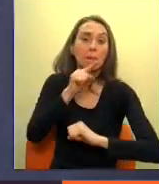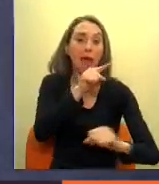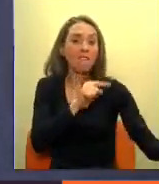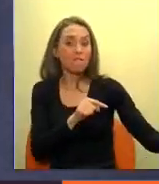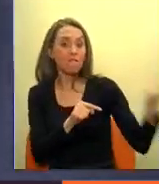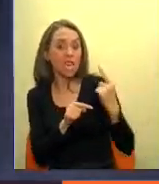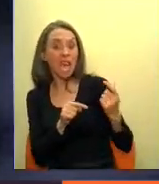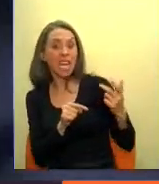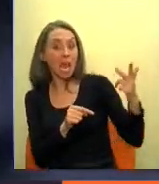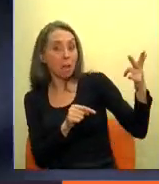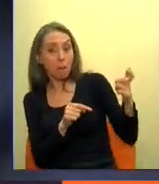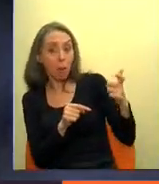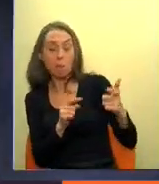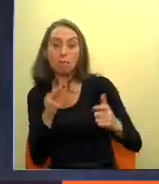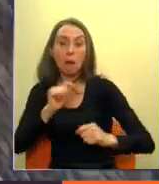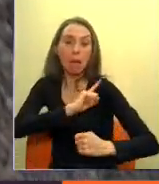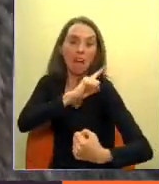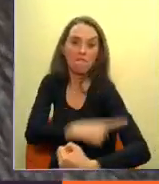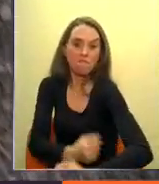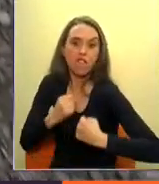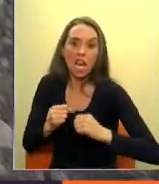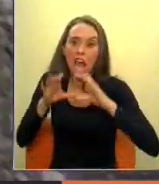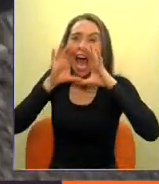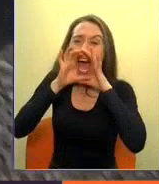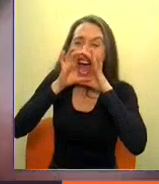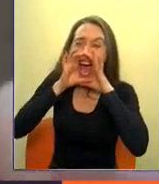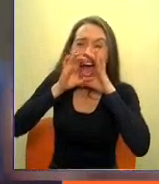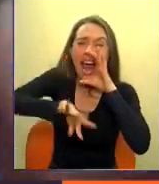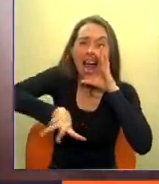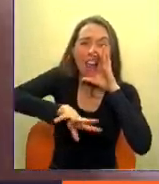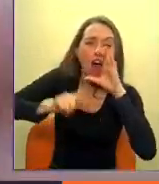y que es algo en la mama